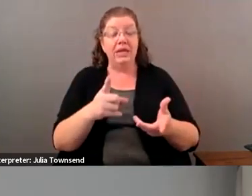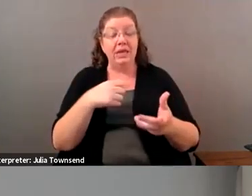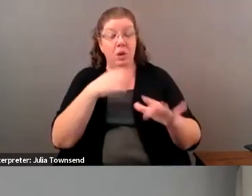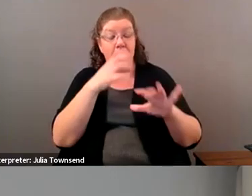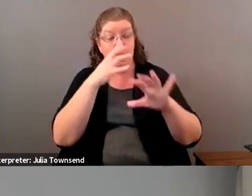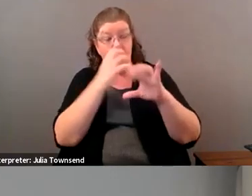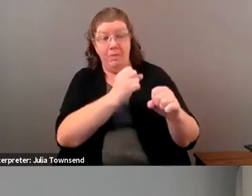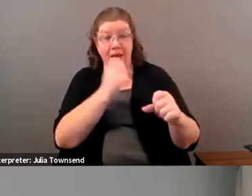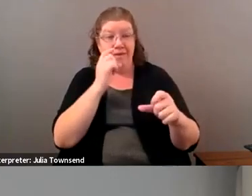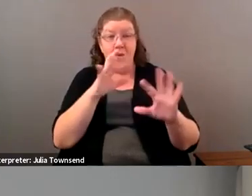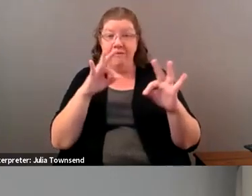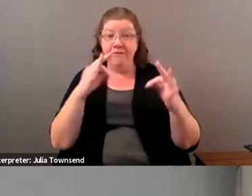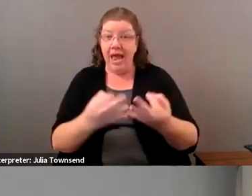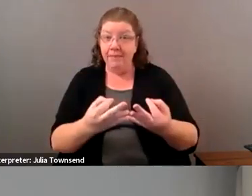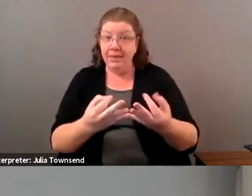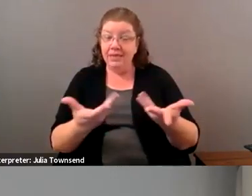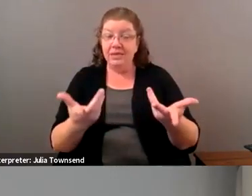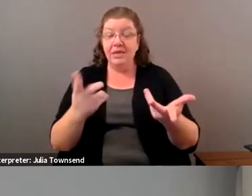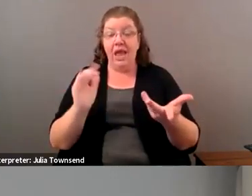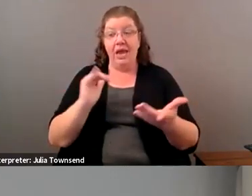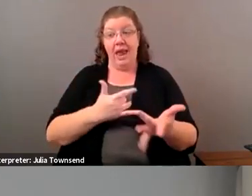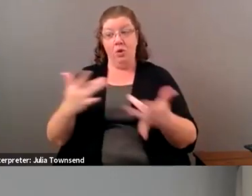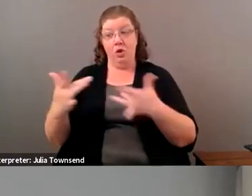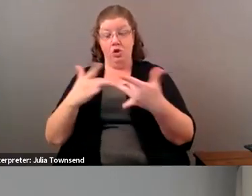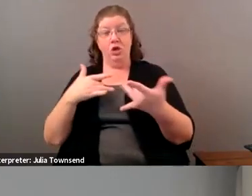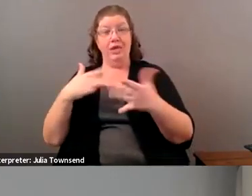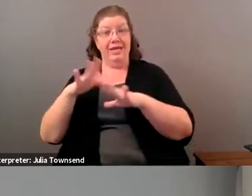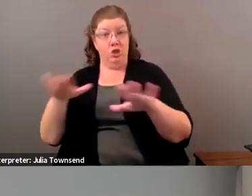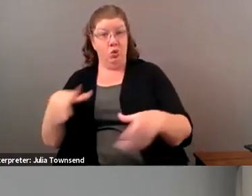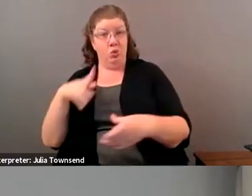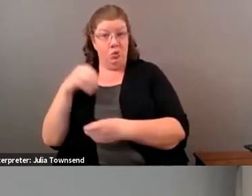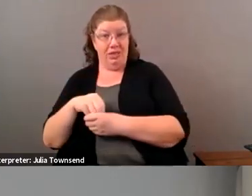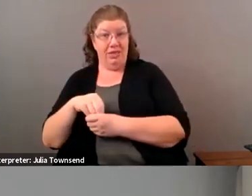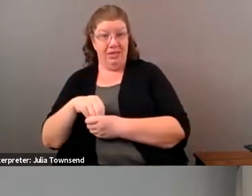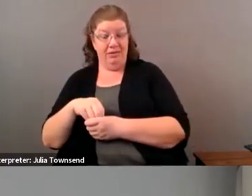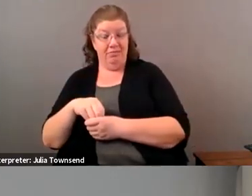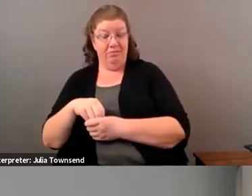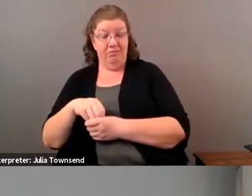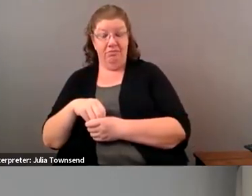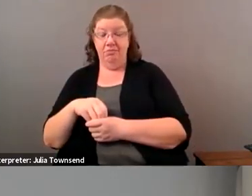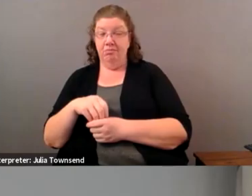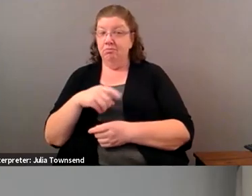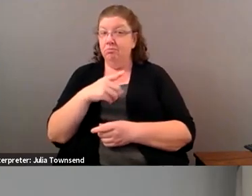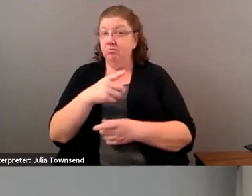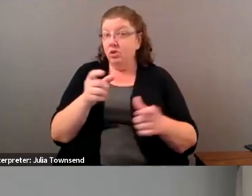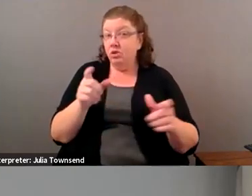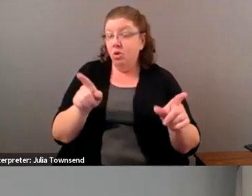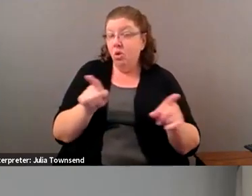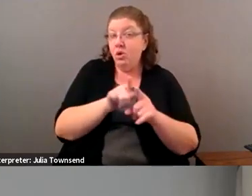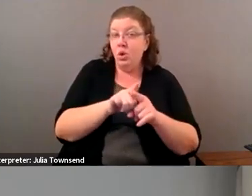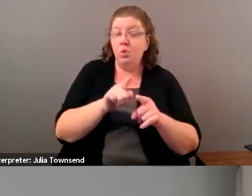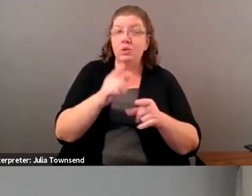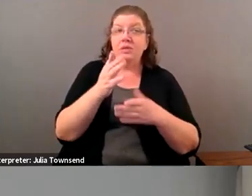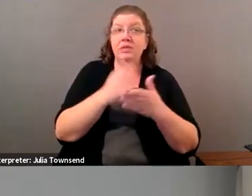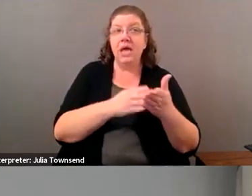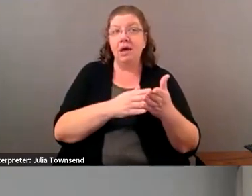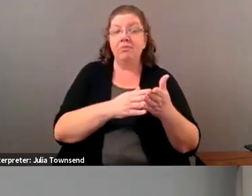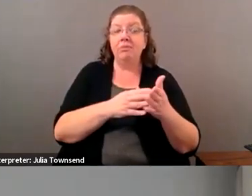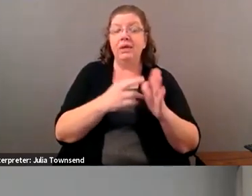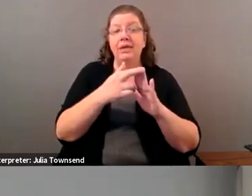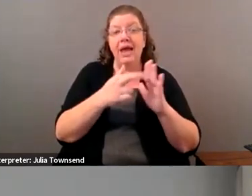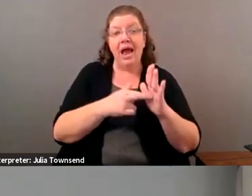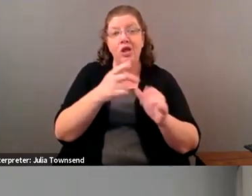un parque para perros o cosas así si realmente queremos atraer a estas familias y nuestra preocupación son los